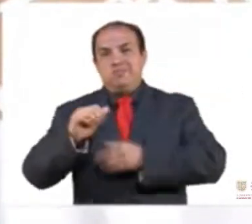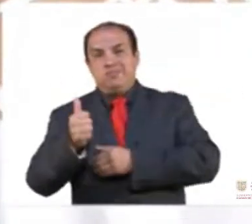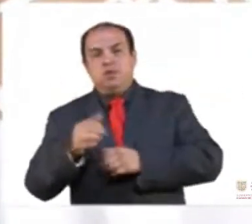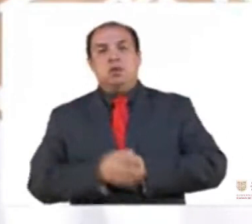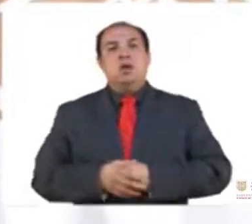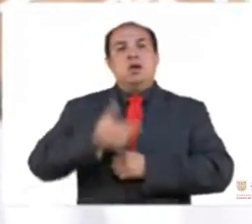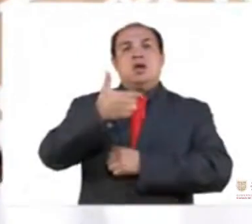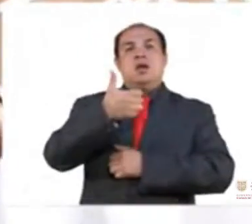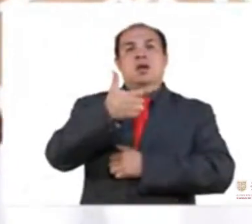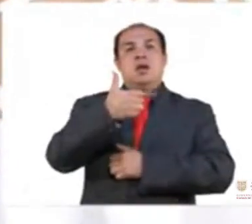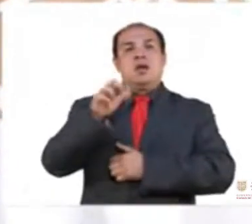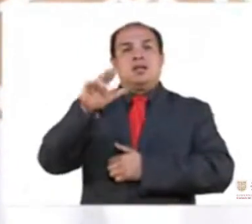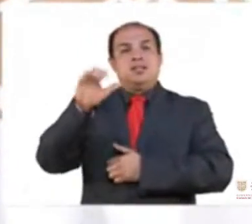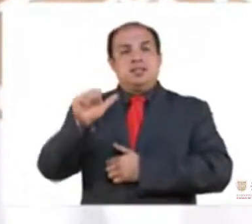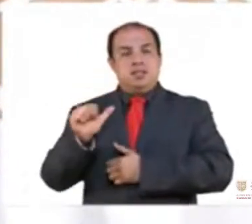García Luna mintió